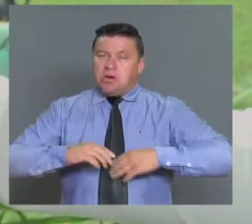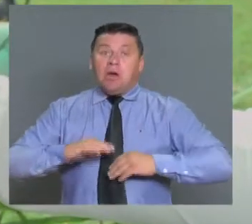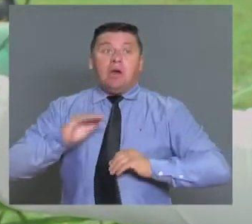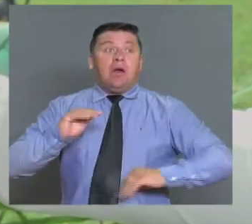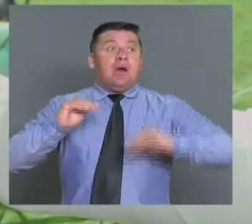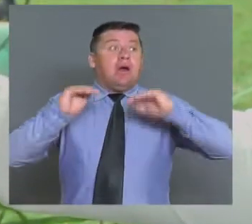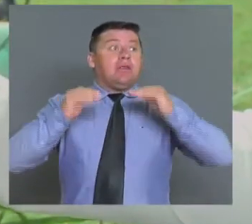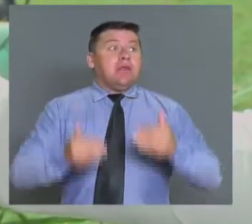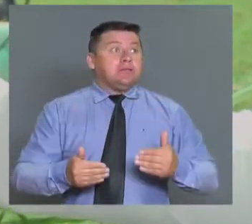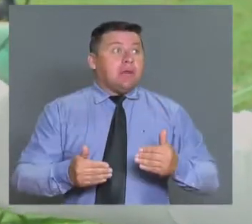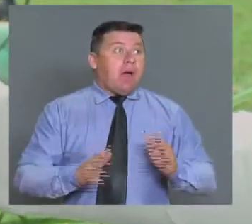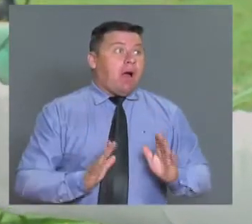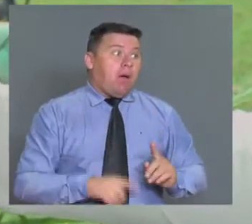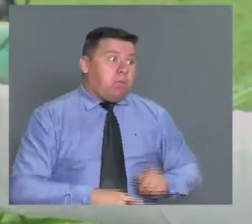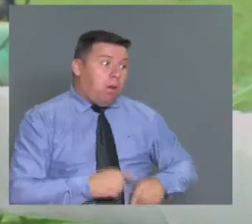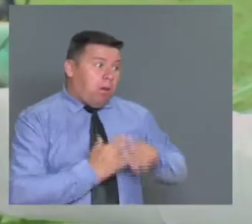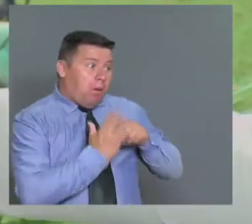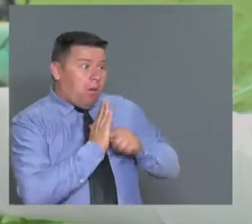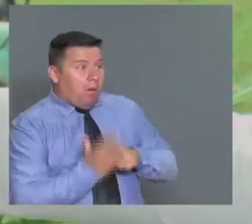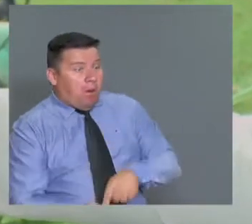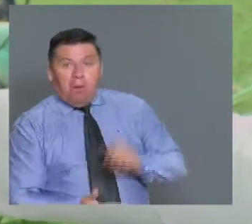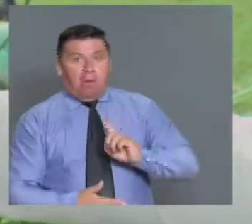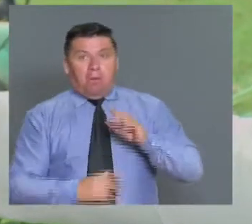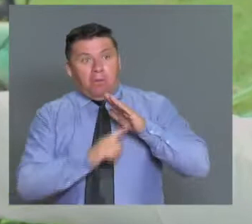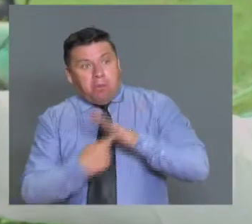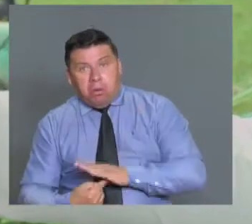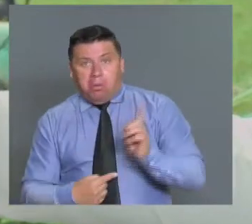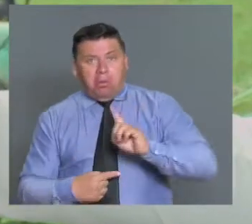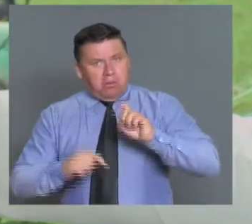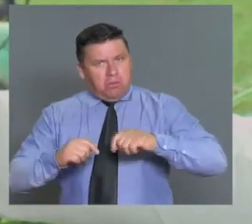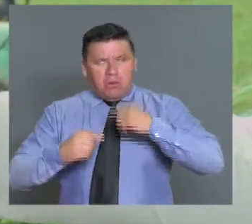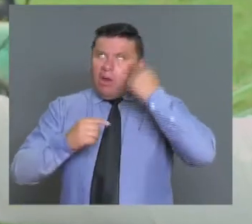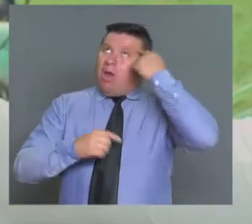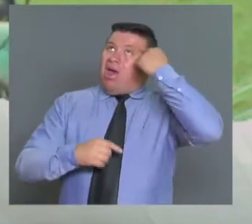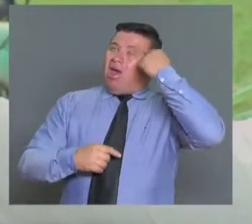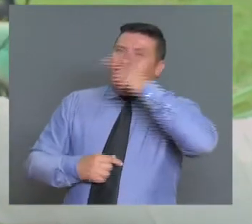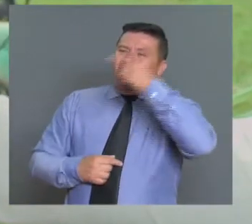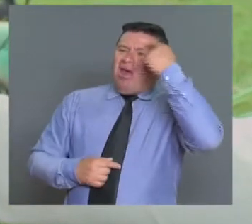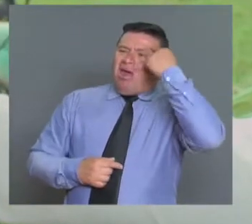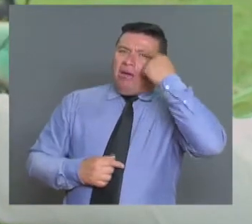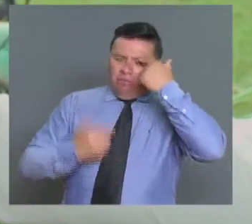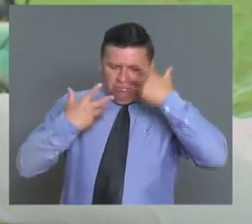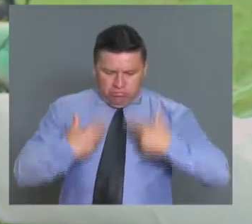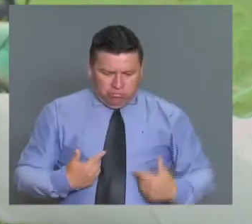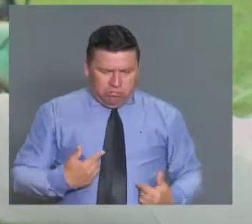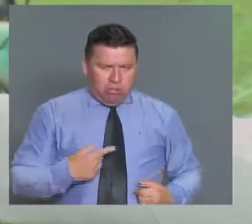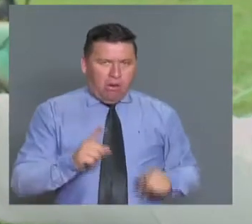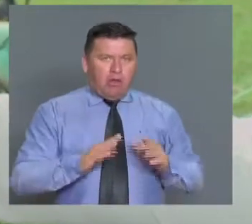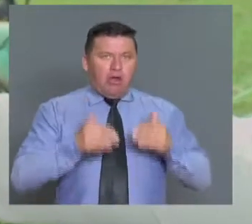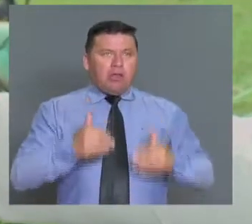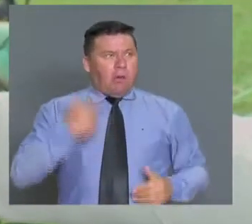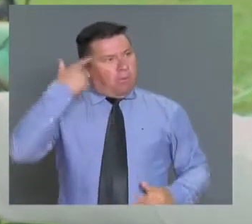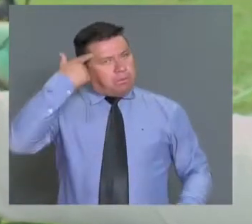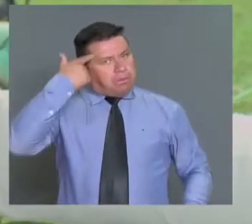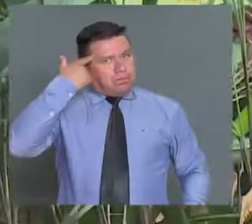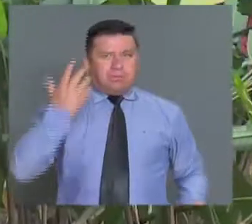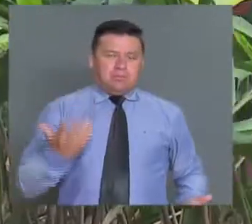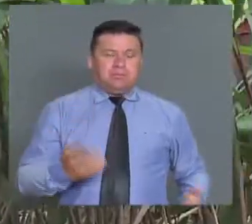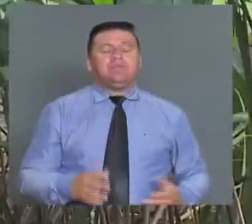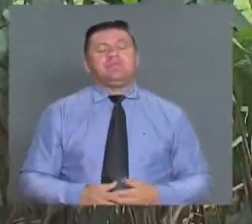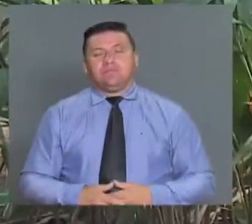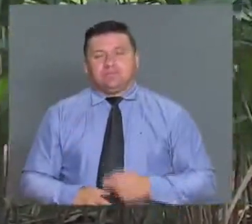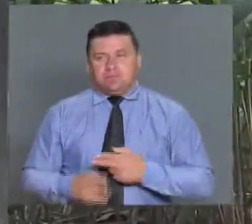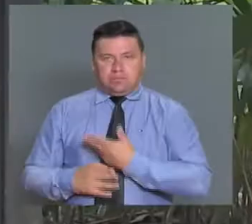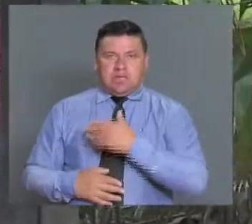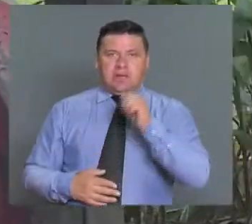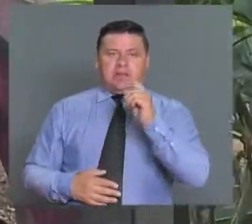es en lo físico, sino la discapacidad es en la mentalidad de las personas. Muchas personas tienen todo lo físico, pero su discapacidad es en lo mental.